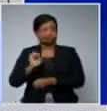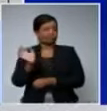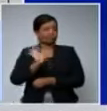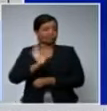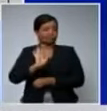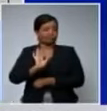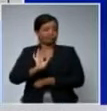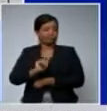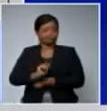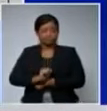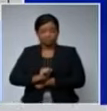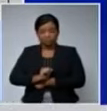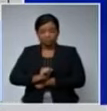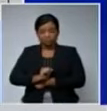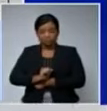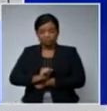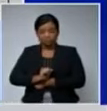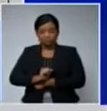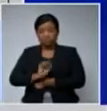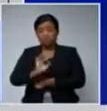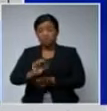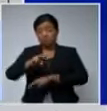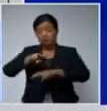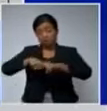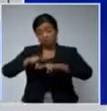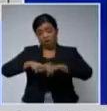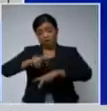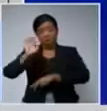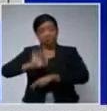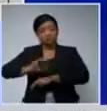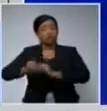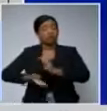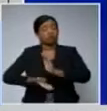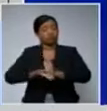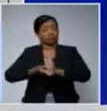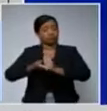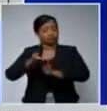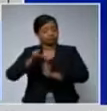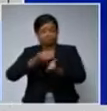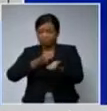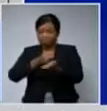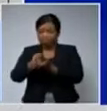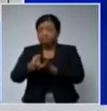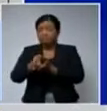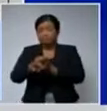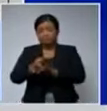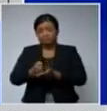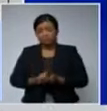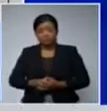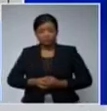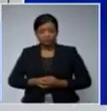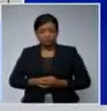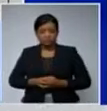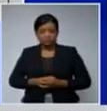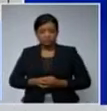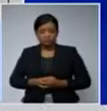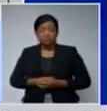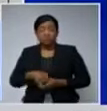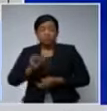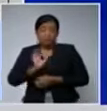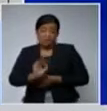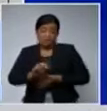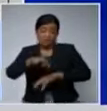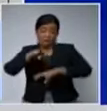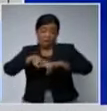sostenida de la tasa de incidencia, se mantiene elevada. Y dentro de La Habana, todos